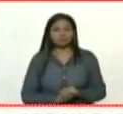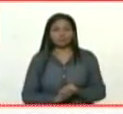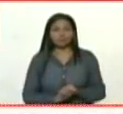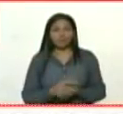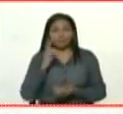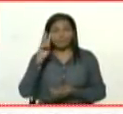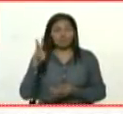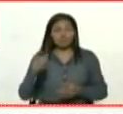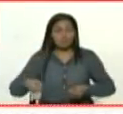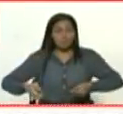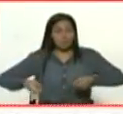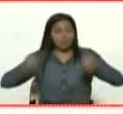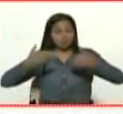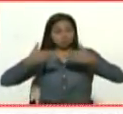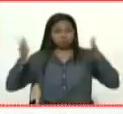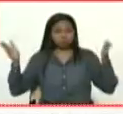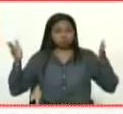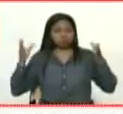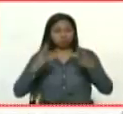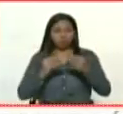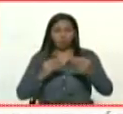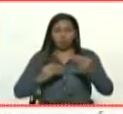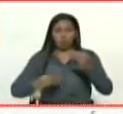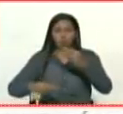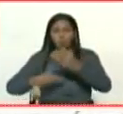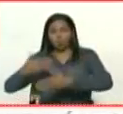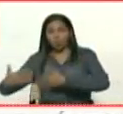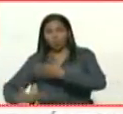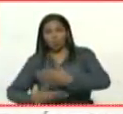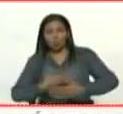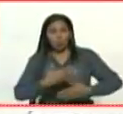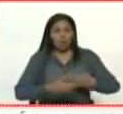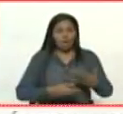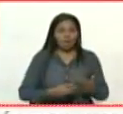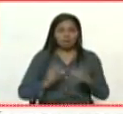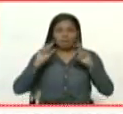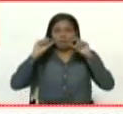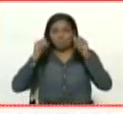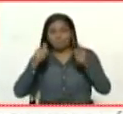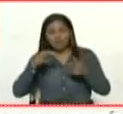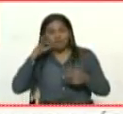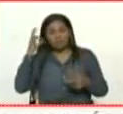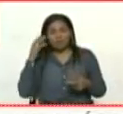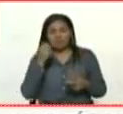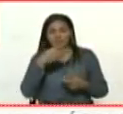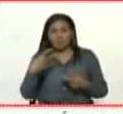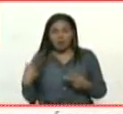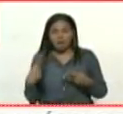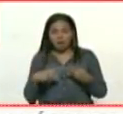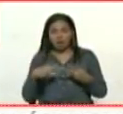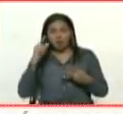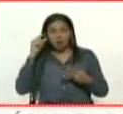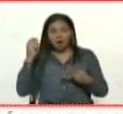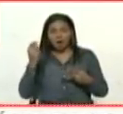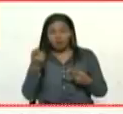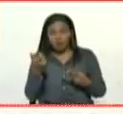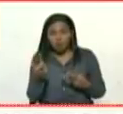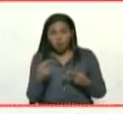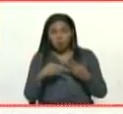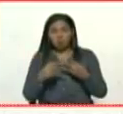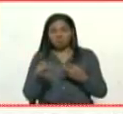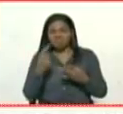abierto, todo lo que se produce completo en maíz, amarillo, blanco, arroz,